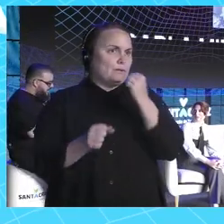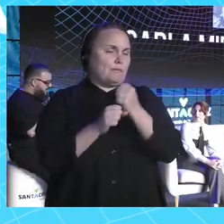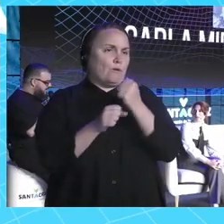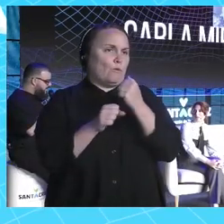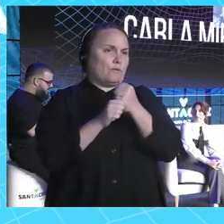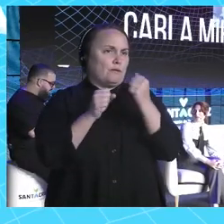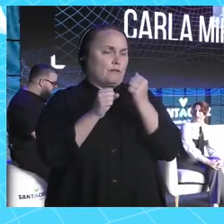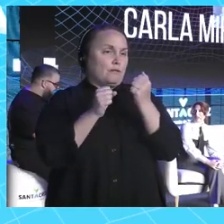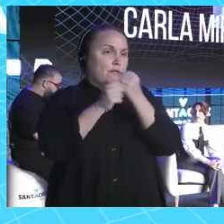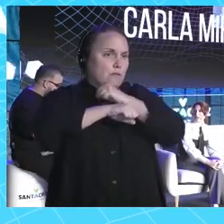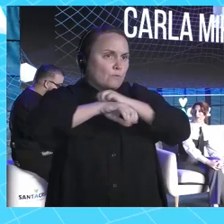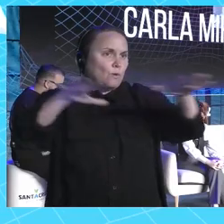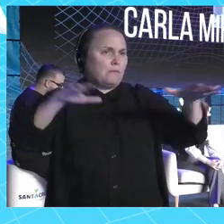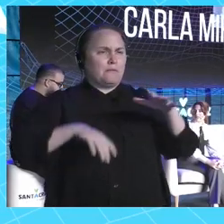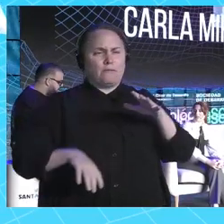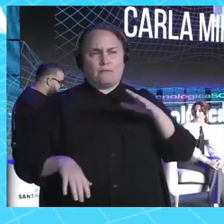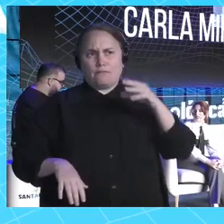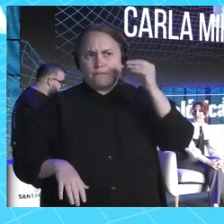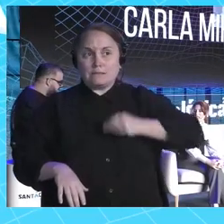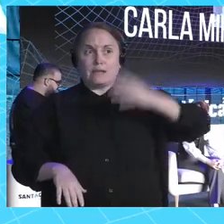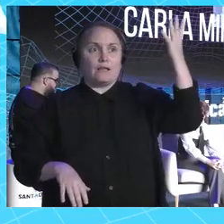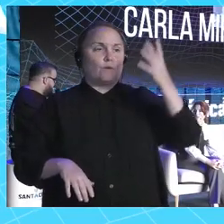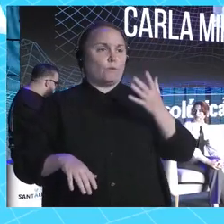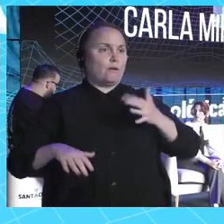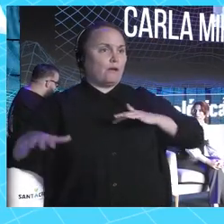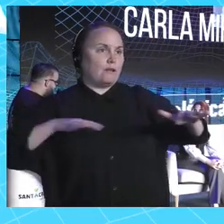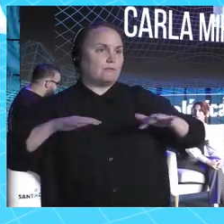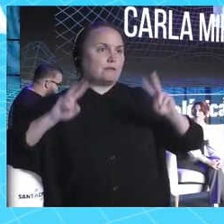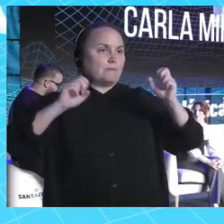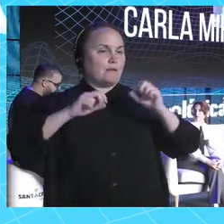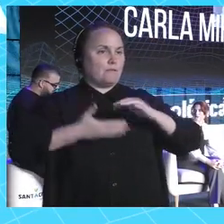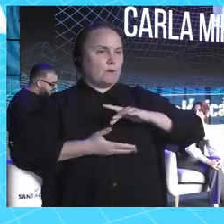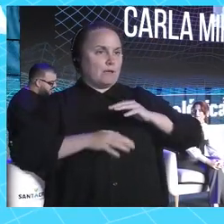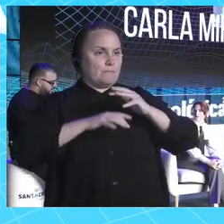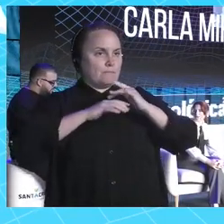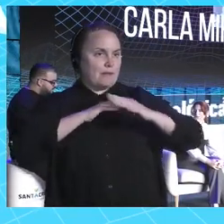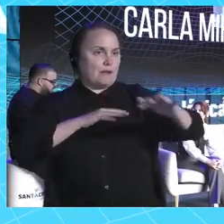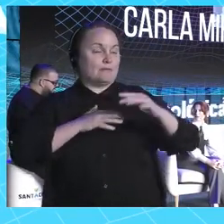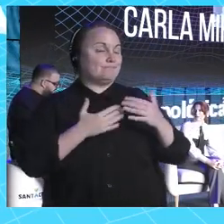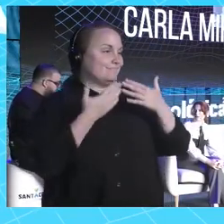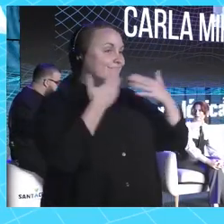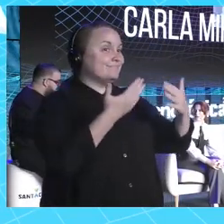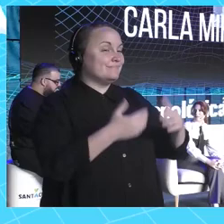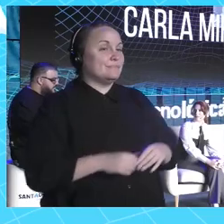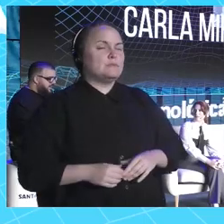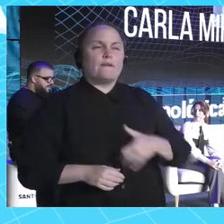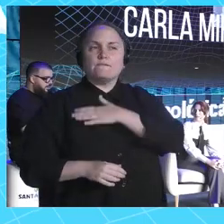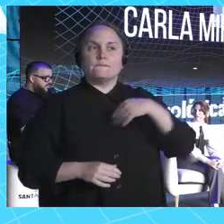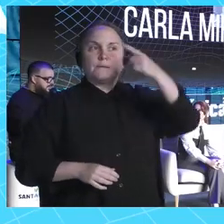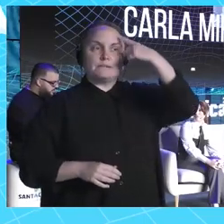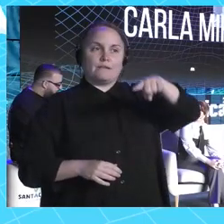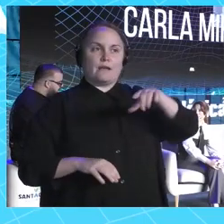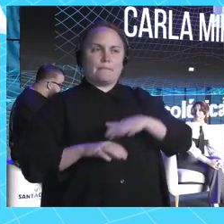divulgación además de activismo en cuanto a Pues a biología Marina y me gustaría saber pues para